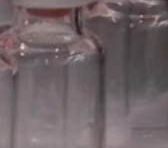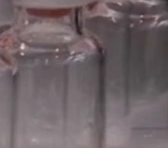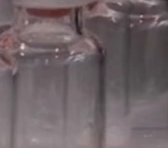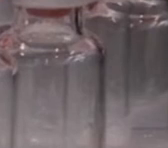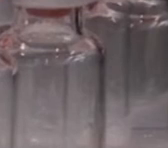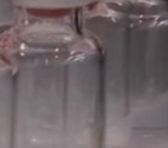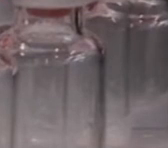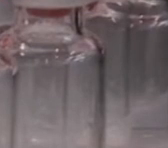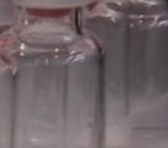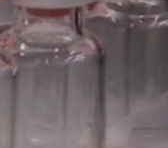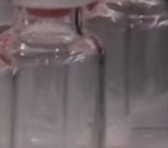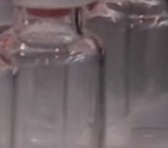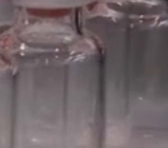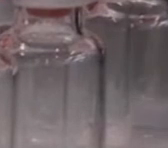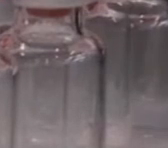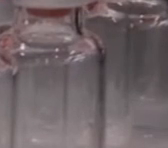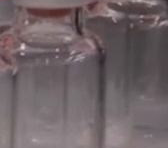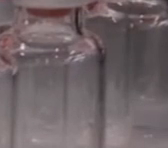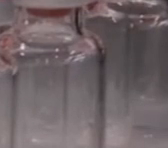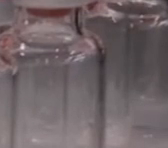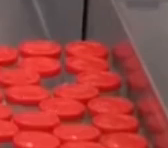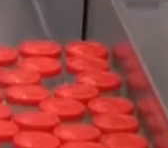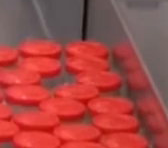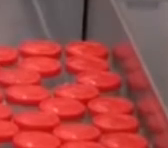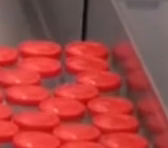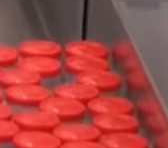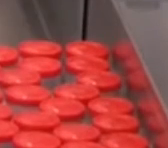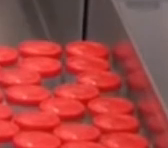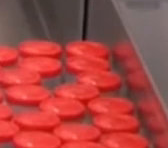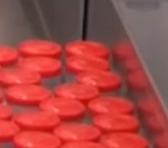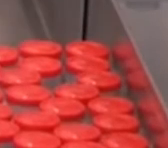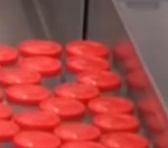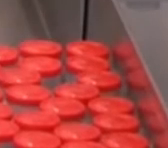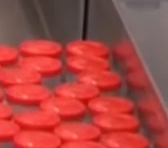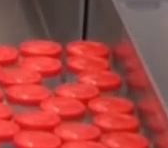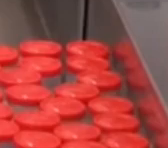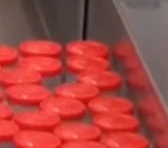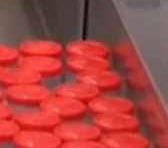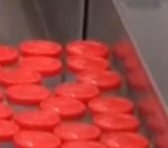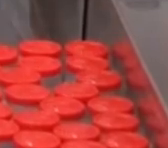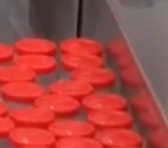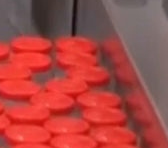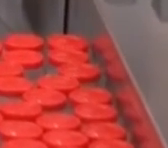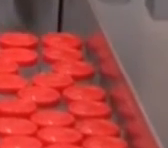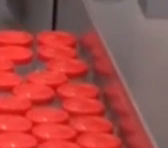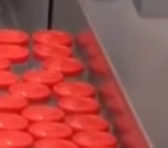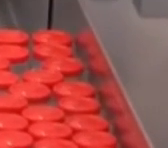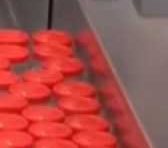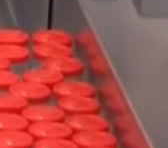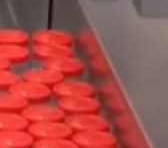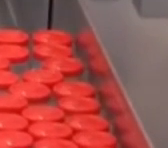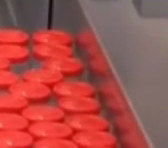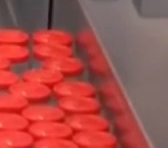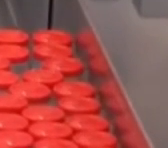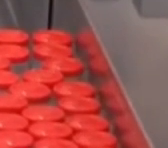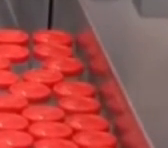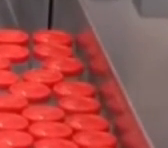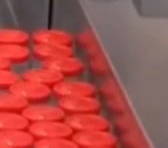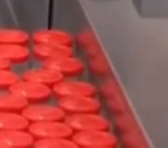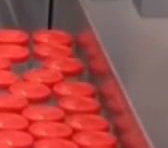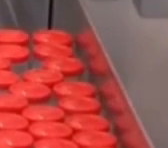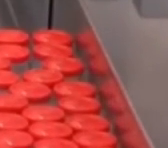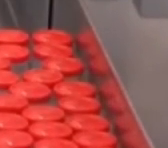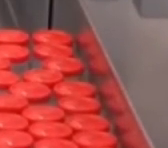por otro lado también solicitaron un inventario de las capacidades de laboratorios para la fabricación de vacunas en la